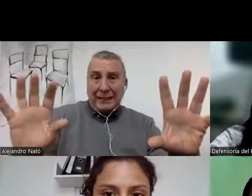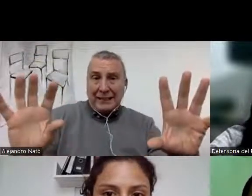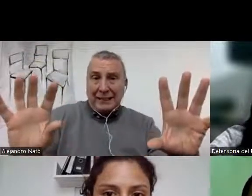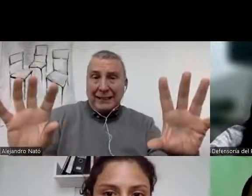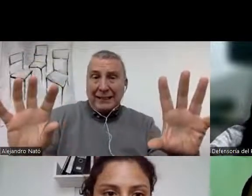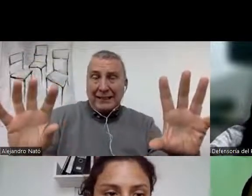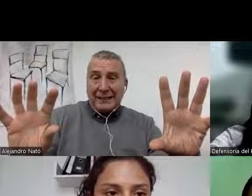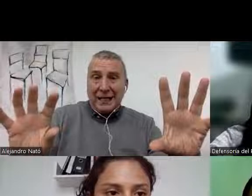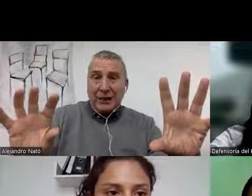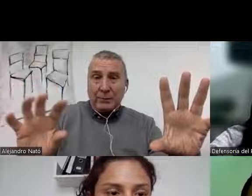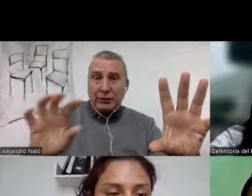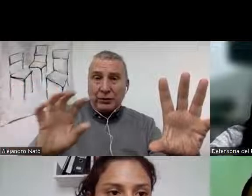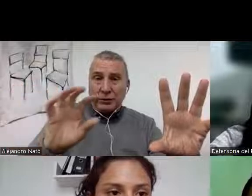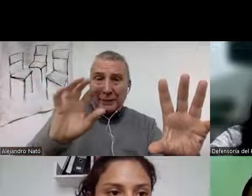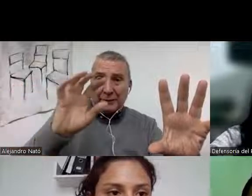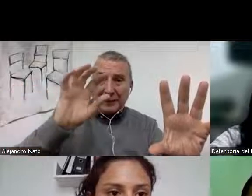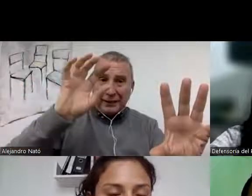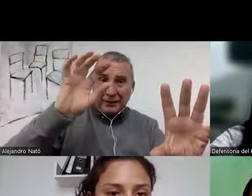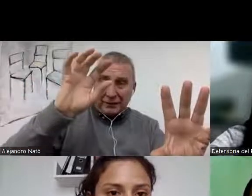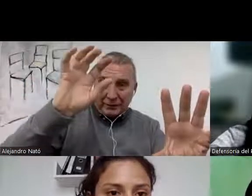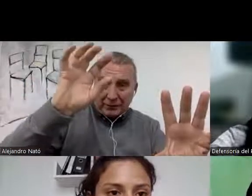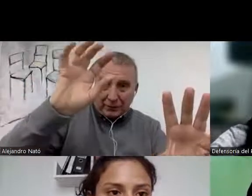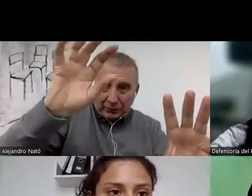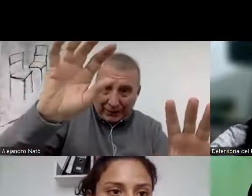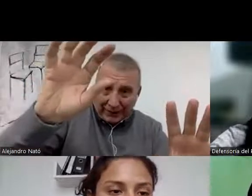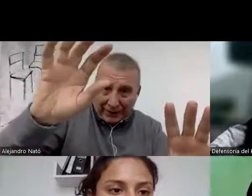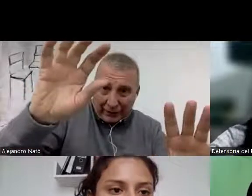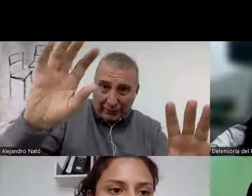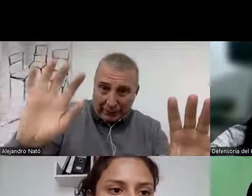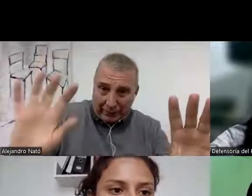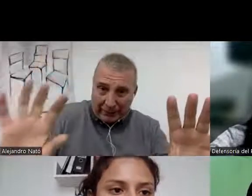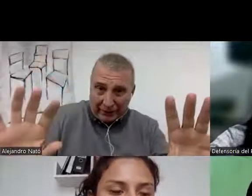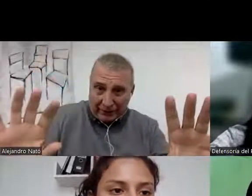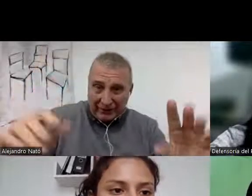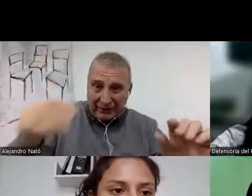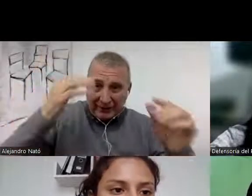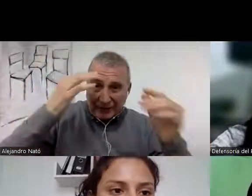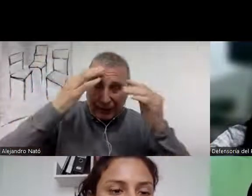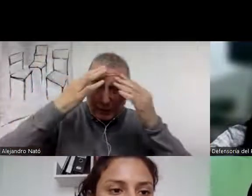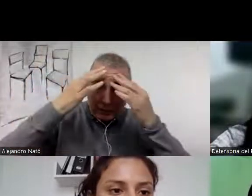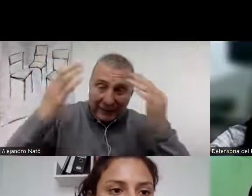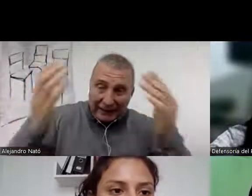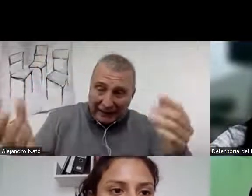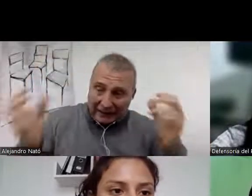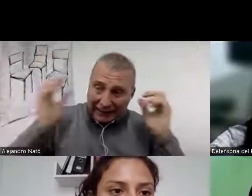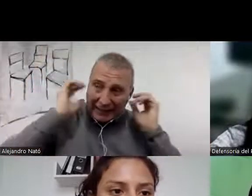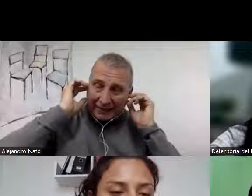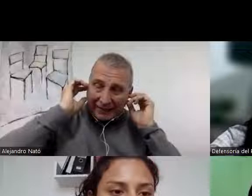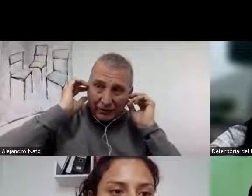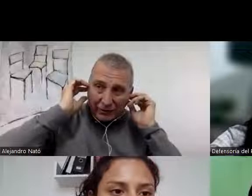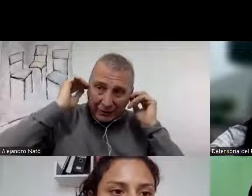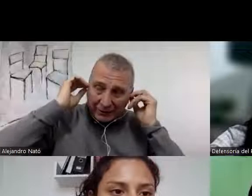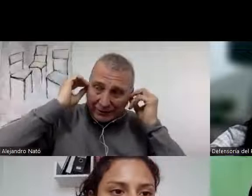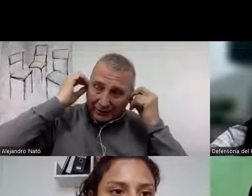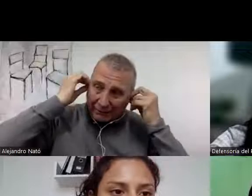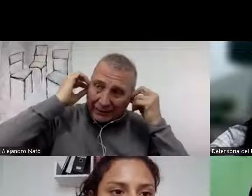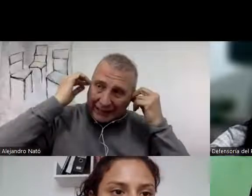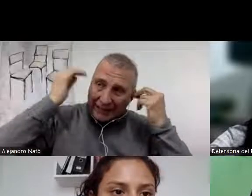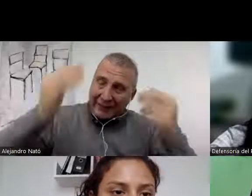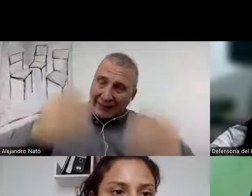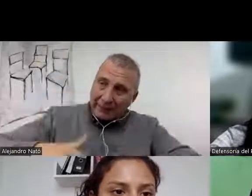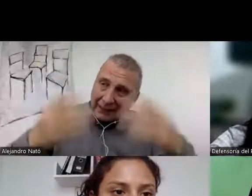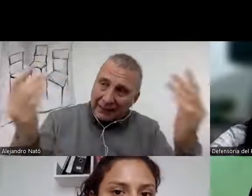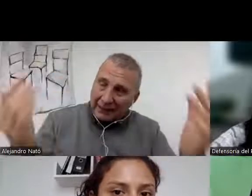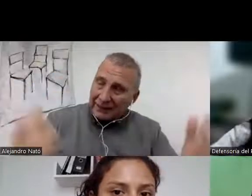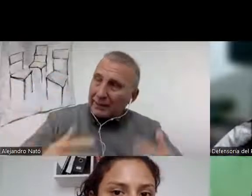rol era salir de ese lado y posicionarme como un tercero, primero. Entonces yo tuve que aclarar que yo no iba a mediar